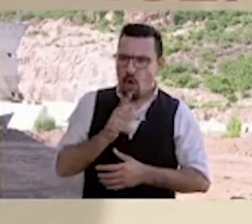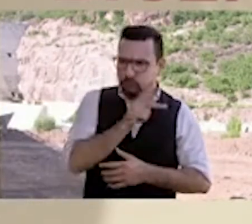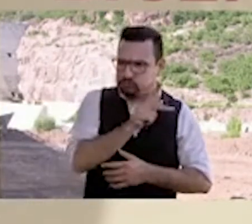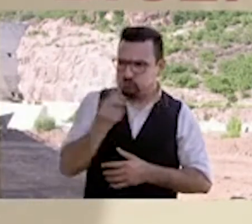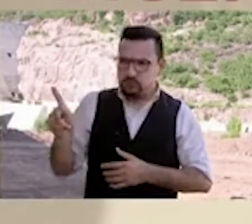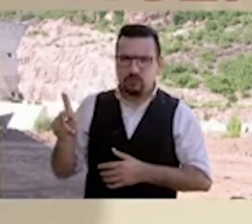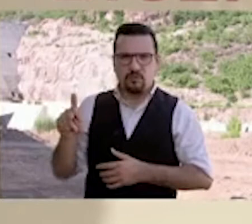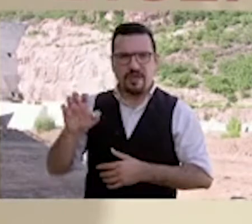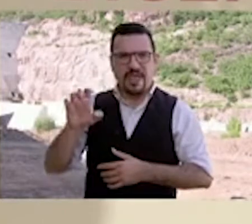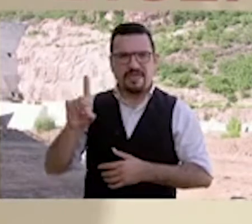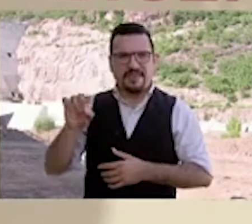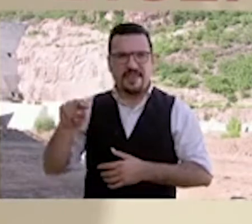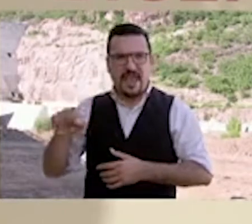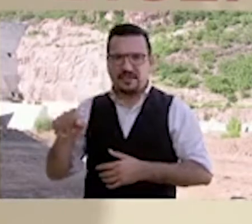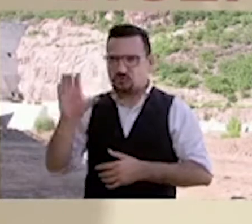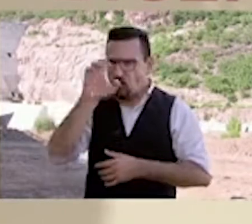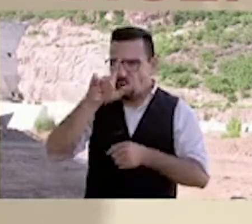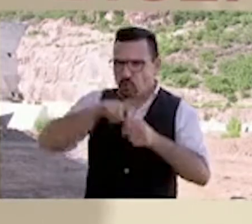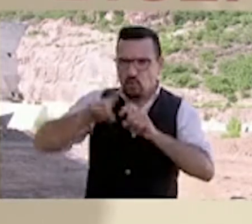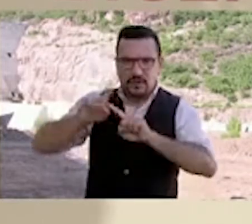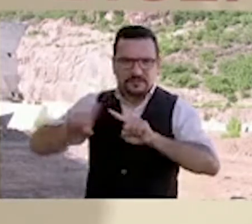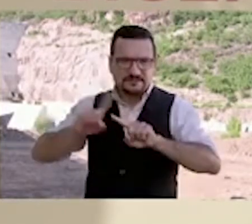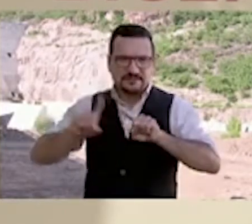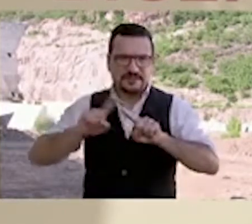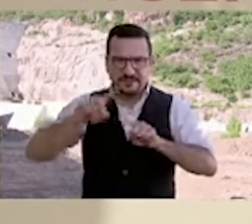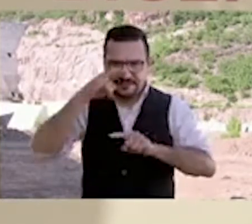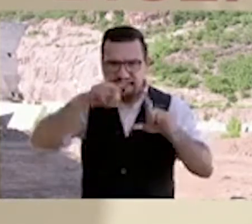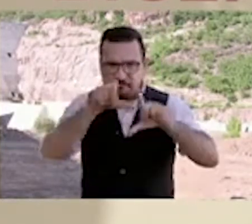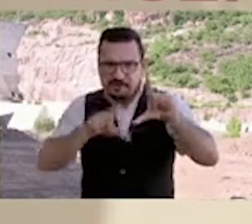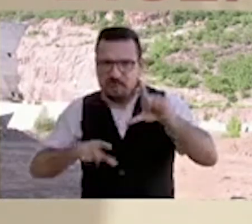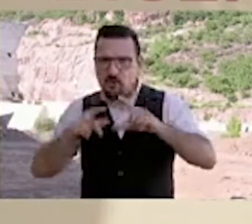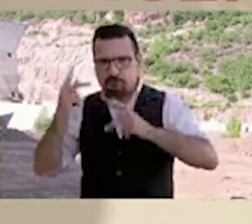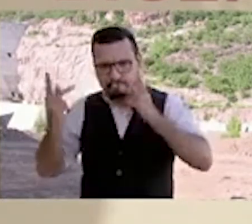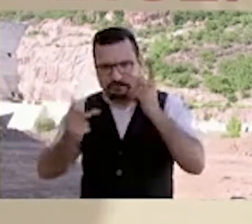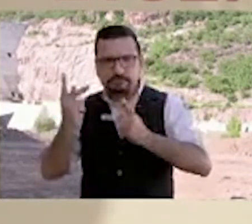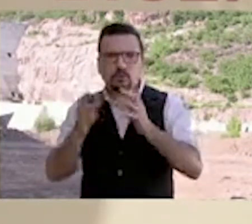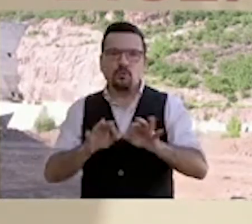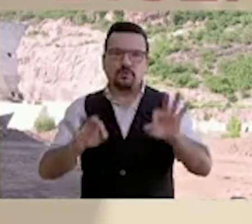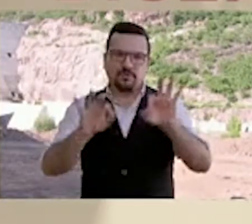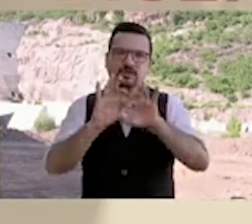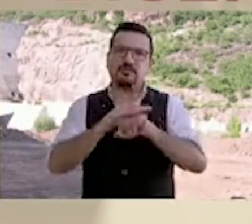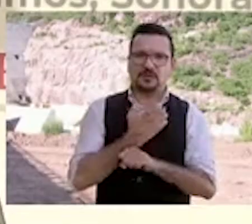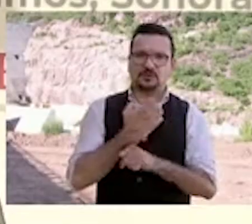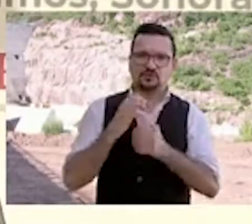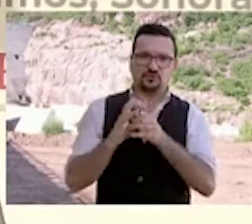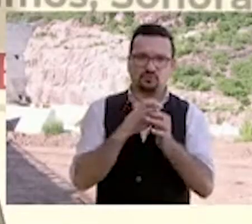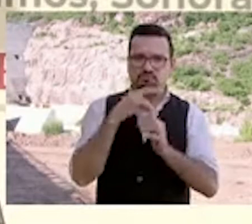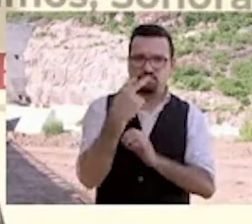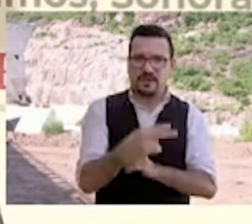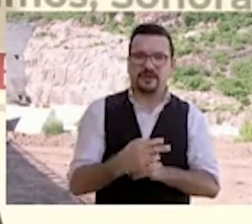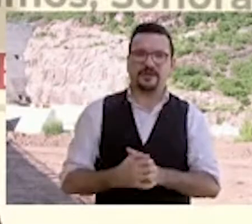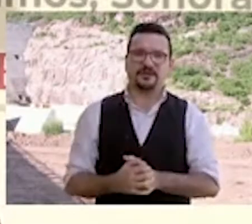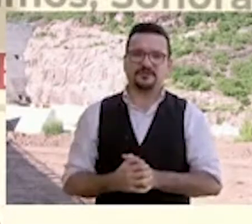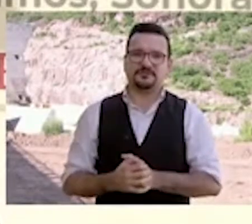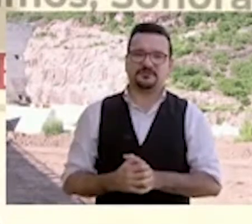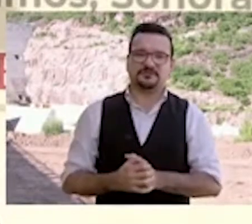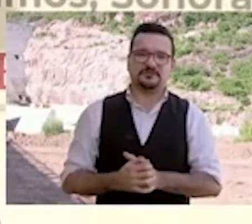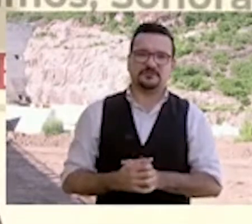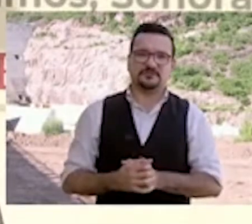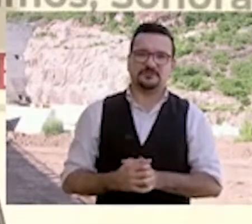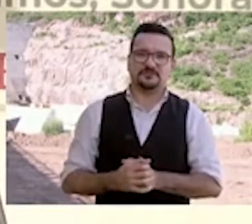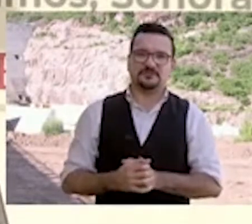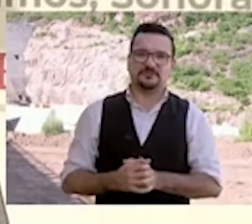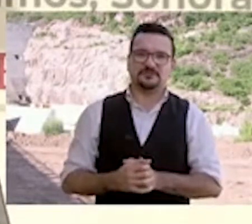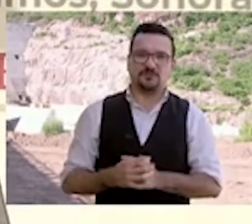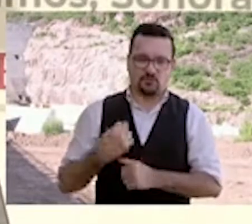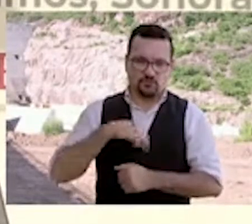etnias, todas las culturas de México. A petición del mismo presidente de la República, tomó la palabra uno de los integrantes de la etnia